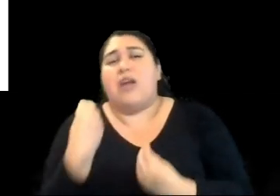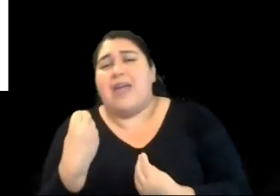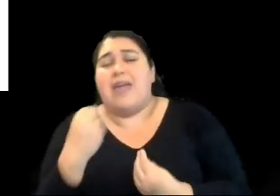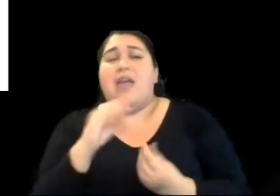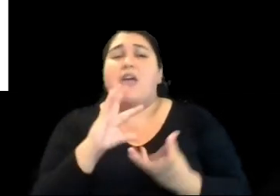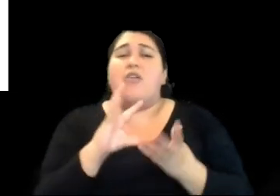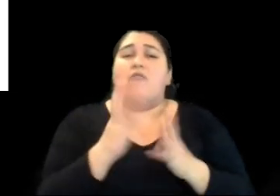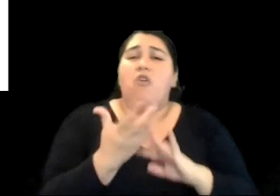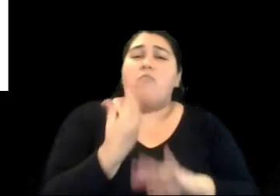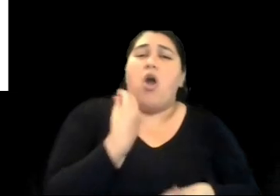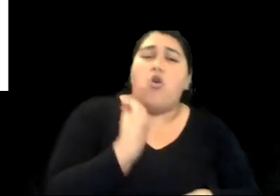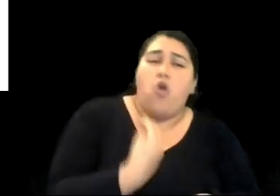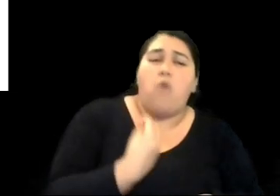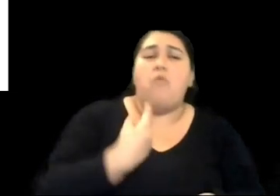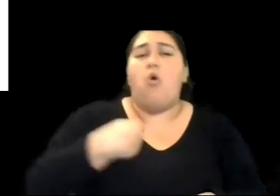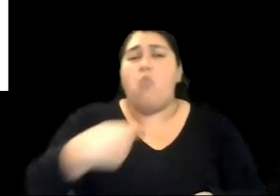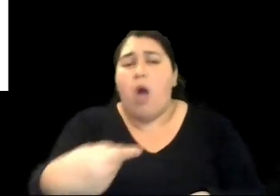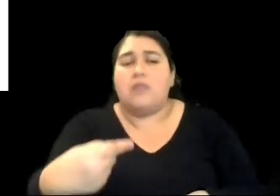cuándo y